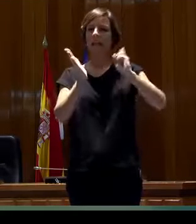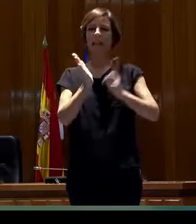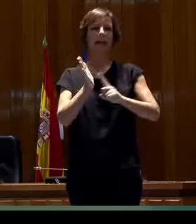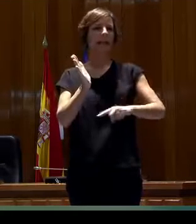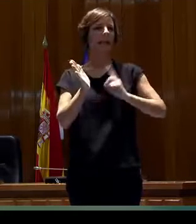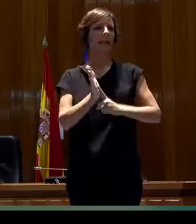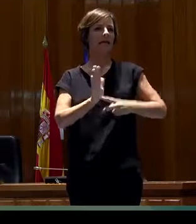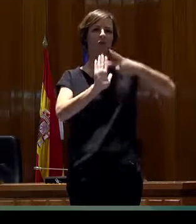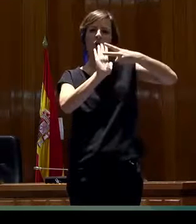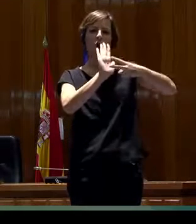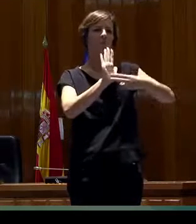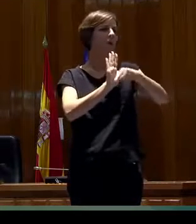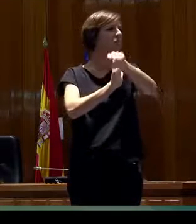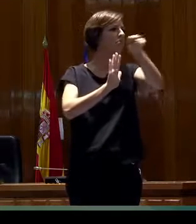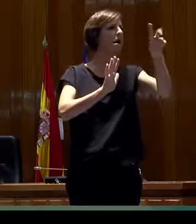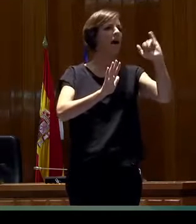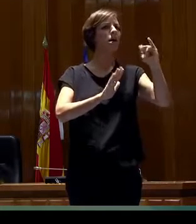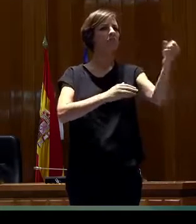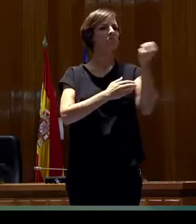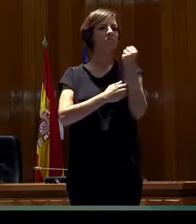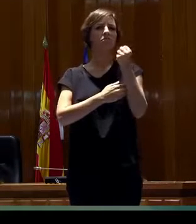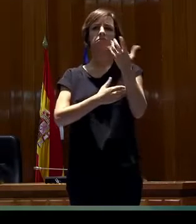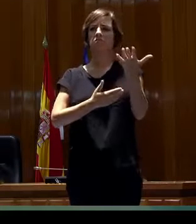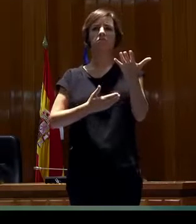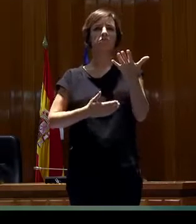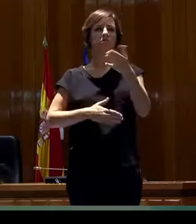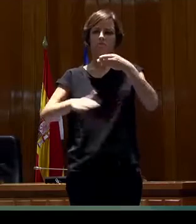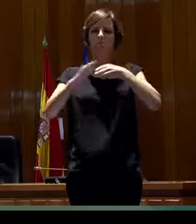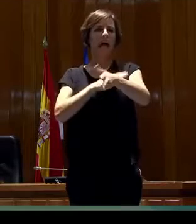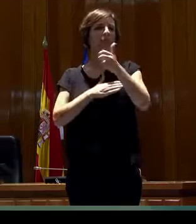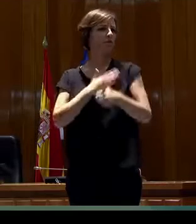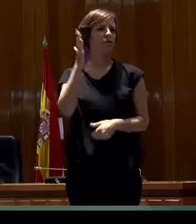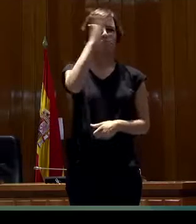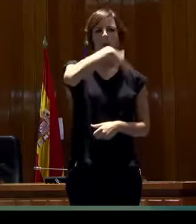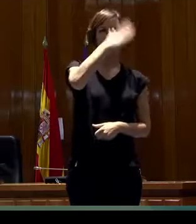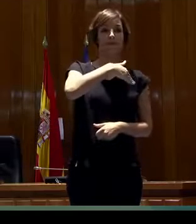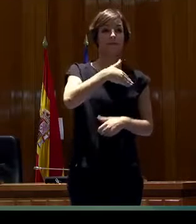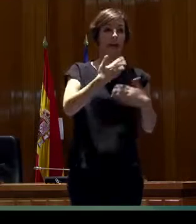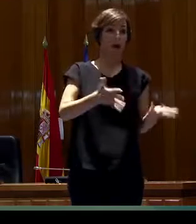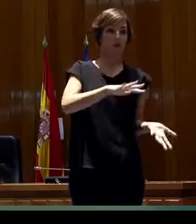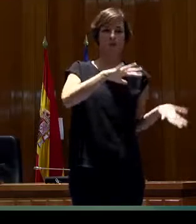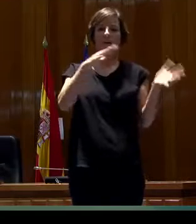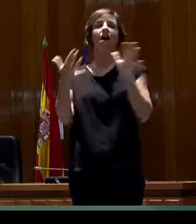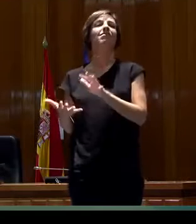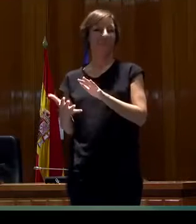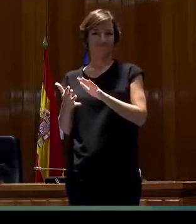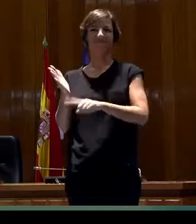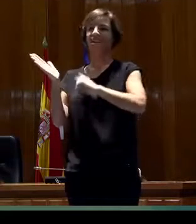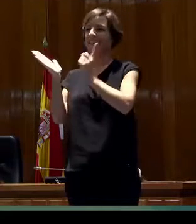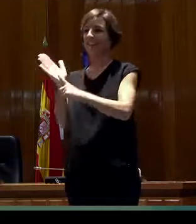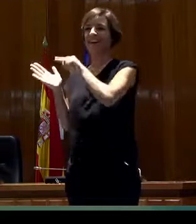una normativa que apoyara la accesibilidad, el derecho a la accesibilidad, a un marco que sí que recoge ese